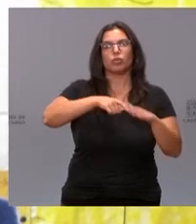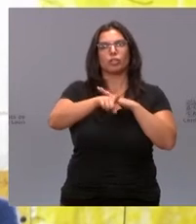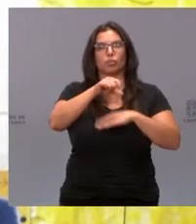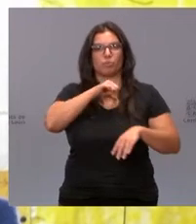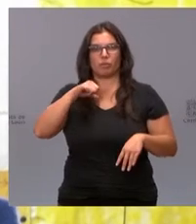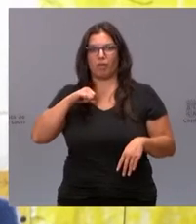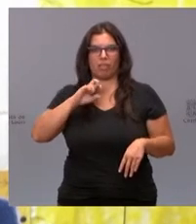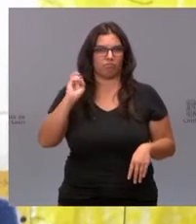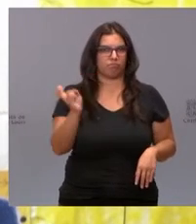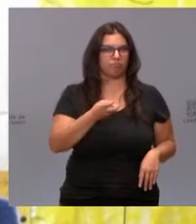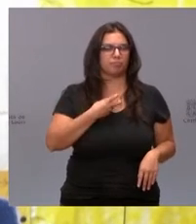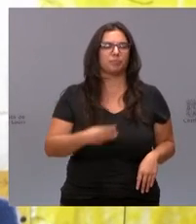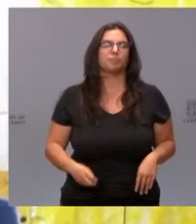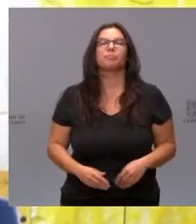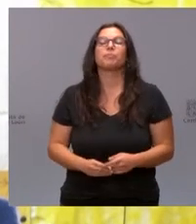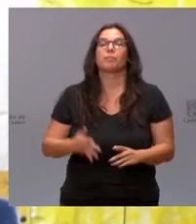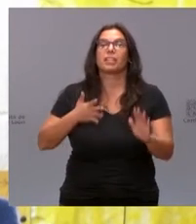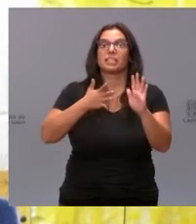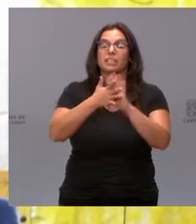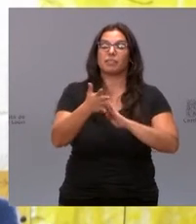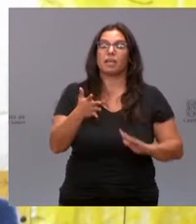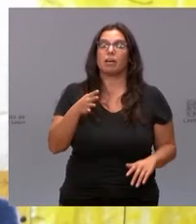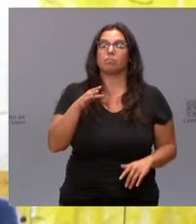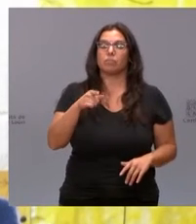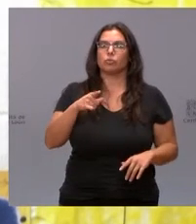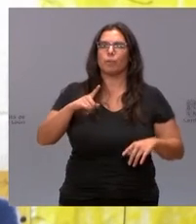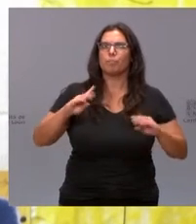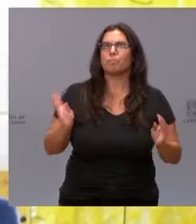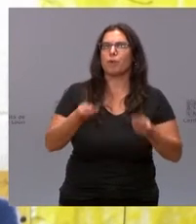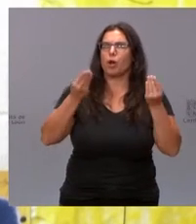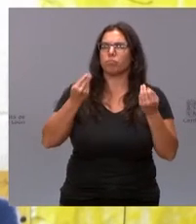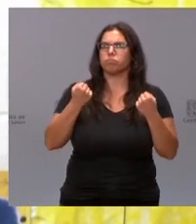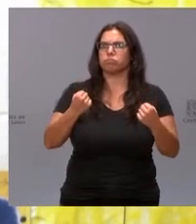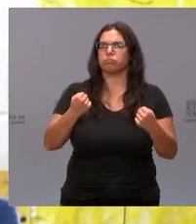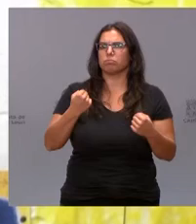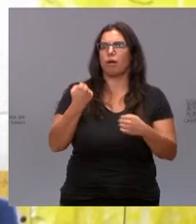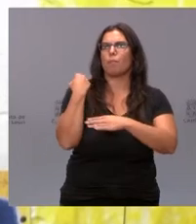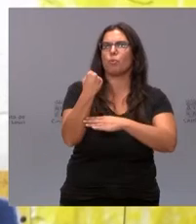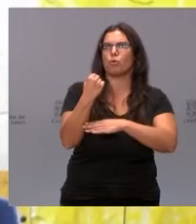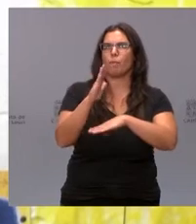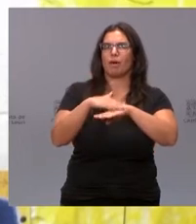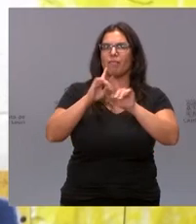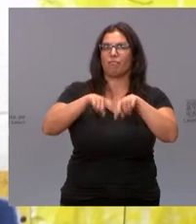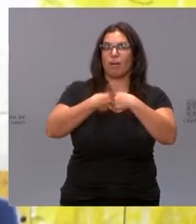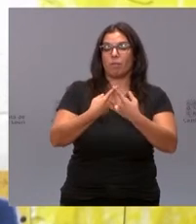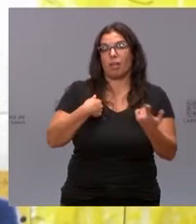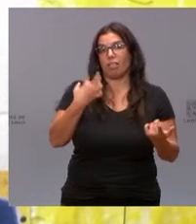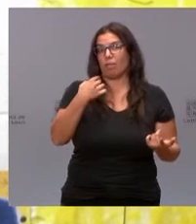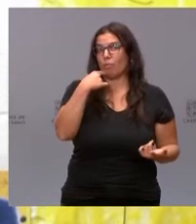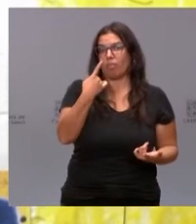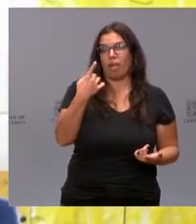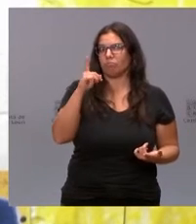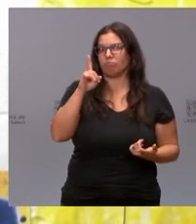privada. Estamos hablando de una potente mejora del apoyo a la familia y tengo que decir que ha sido un